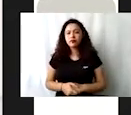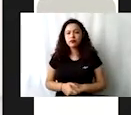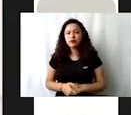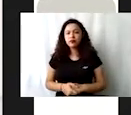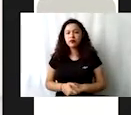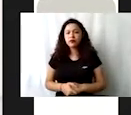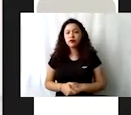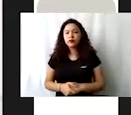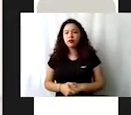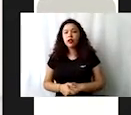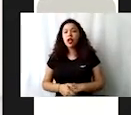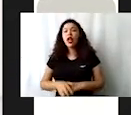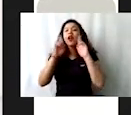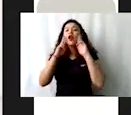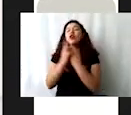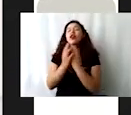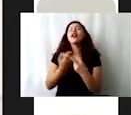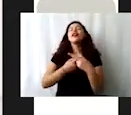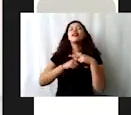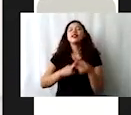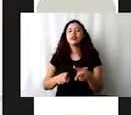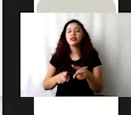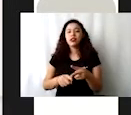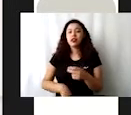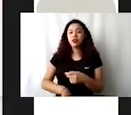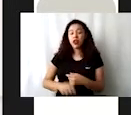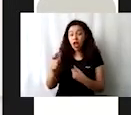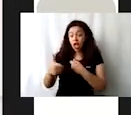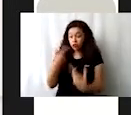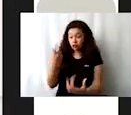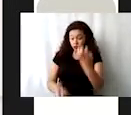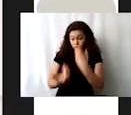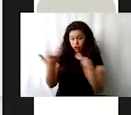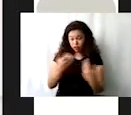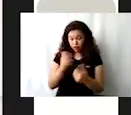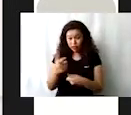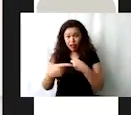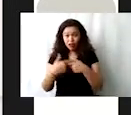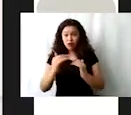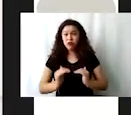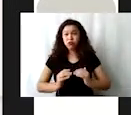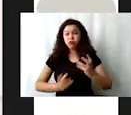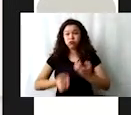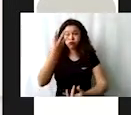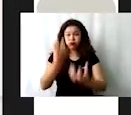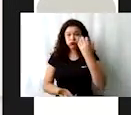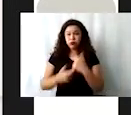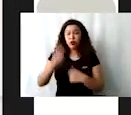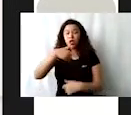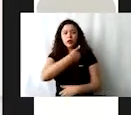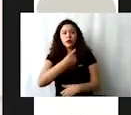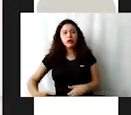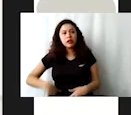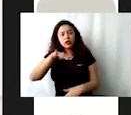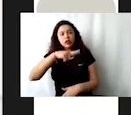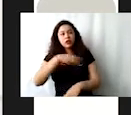Vamos a iniciar la reunión. ¿No piensan hacer algo con este incendio? Va en aumento. Señor presidente, tengo una